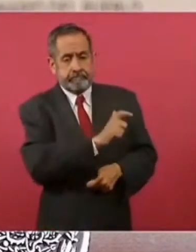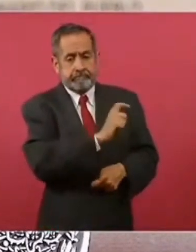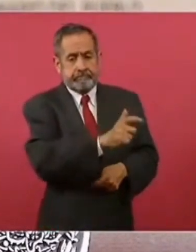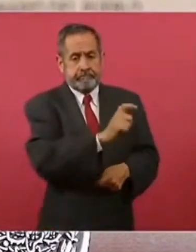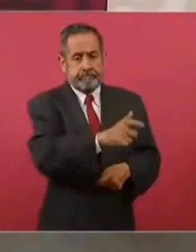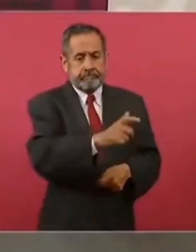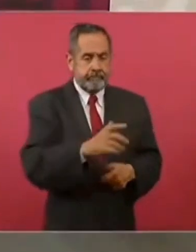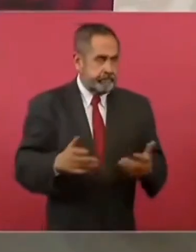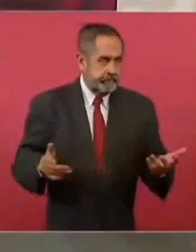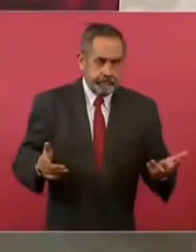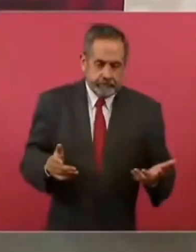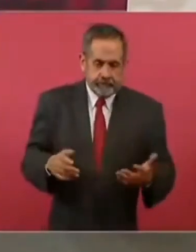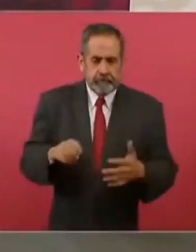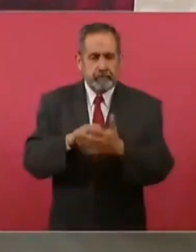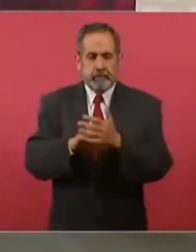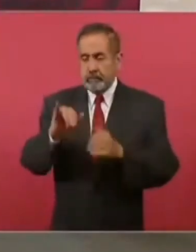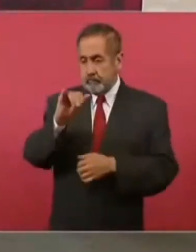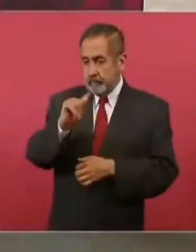Una empresa